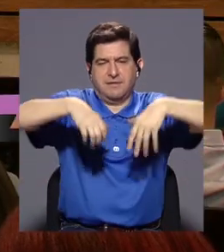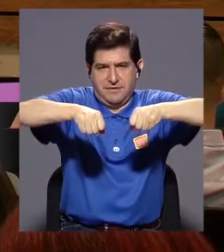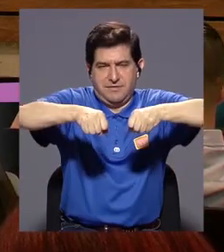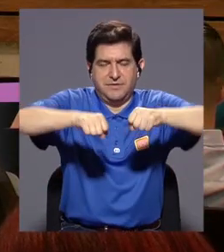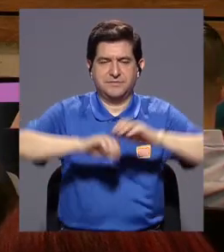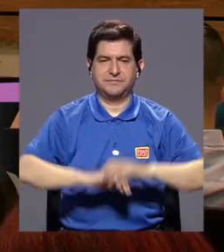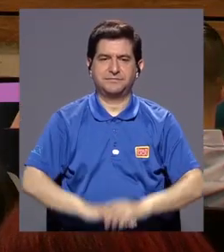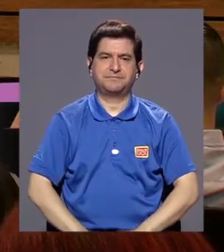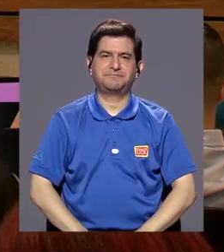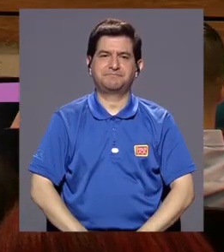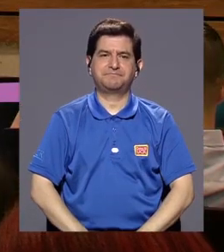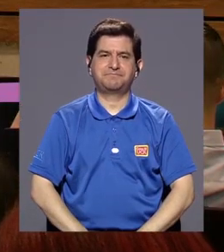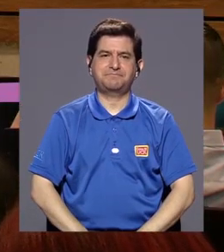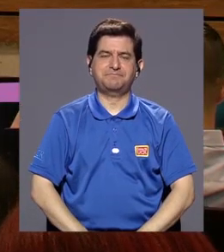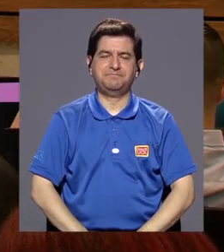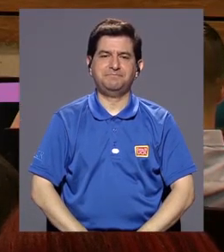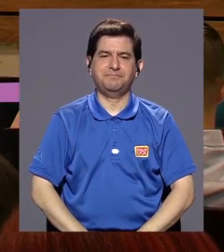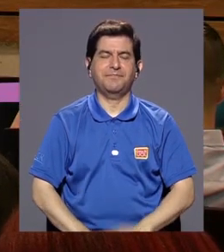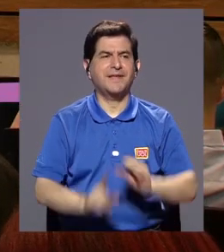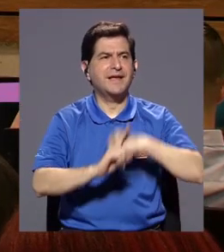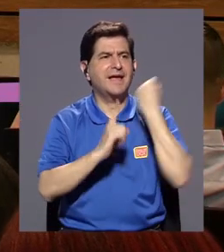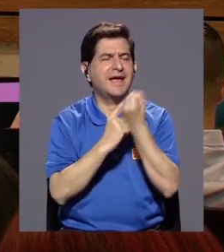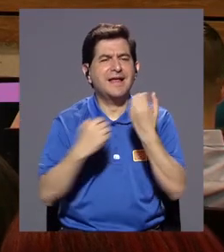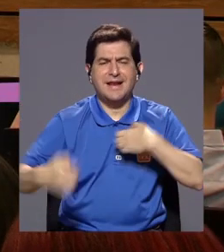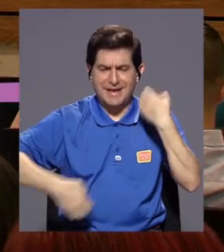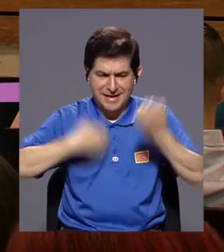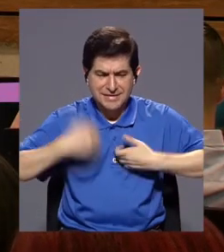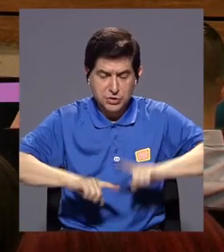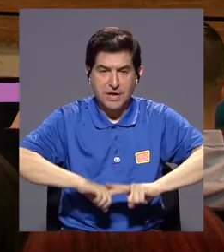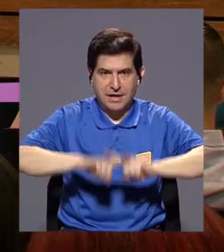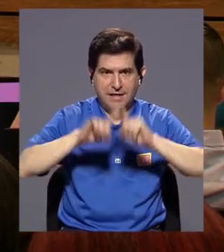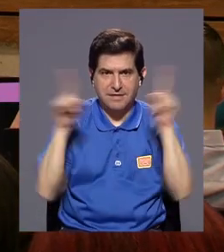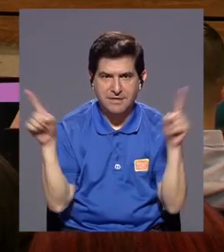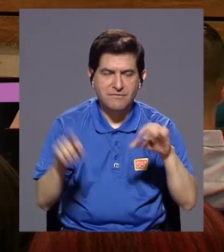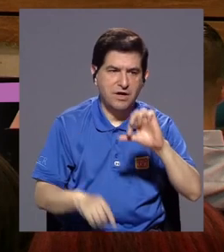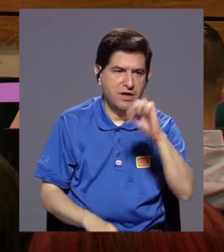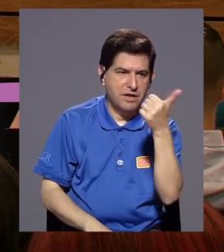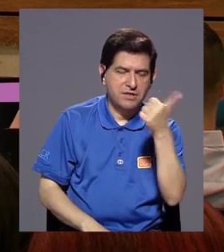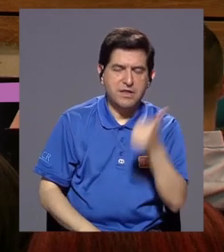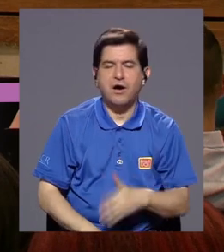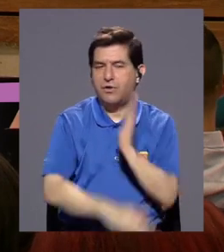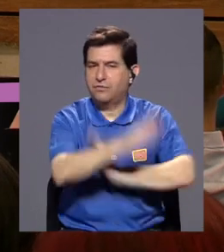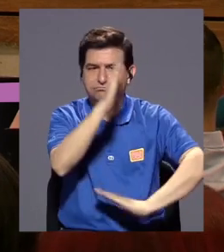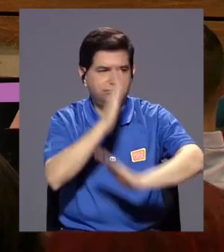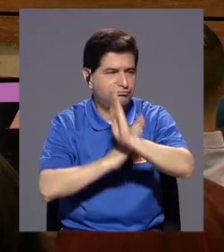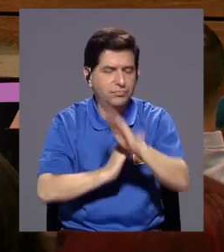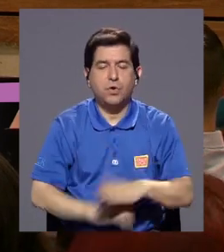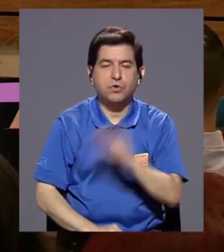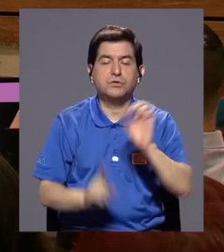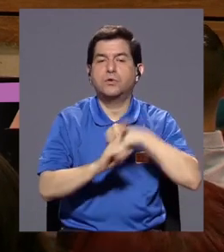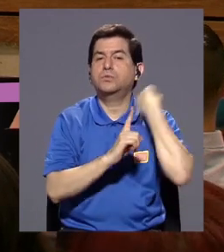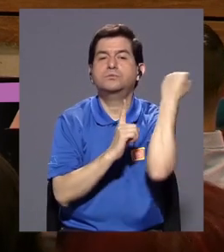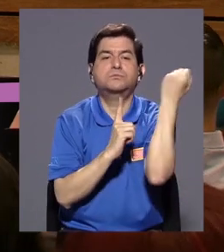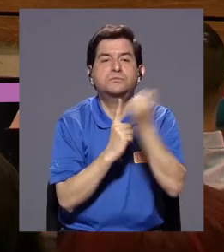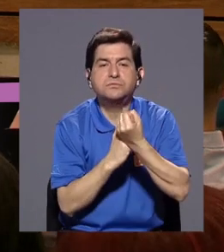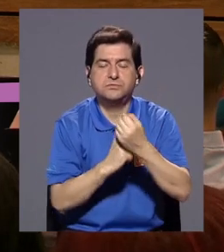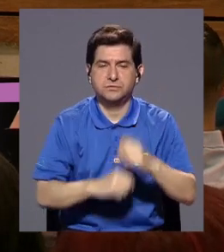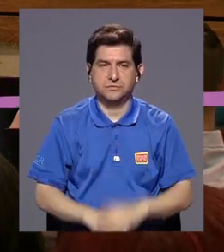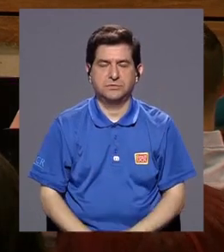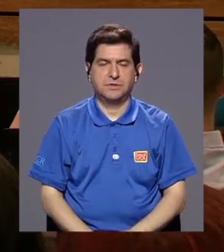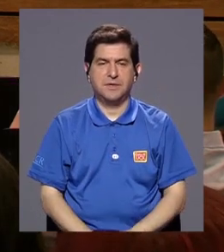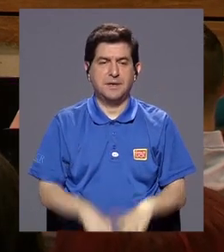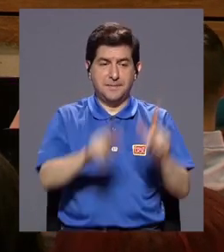En la condición emocional, a diferencia de otras discapacidades o condiciones, para la persona, para